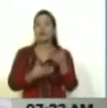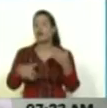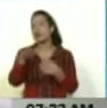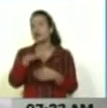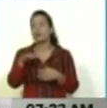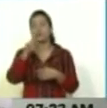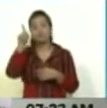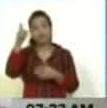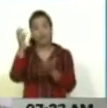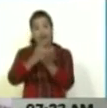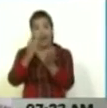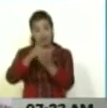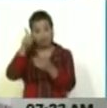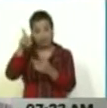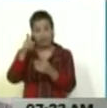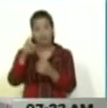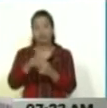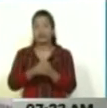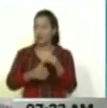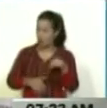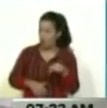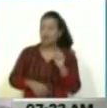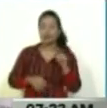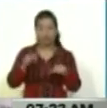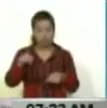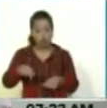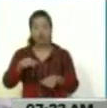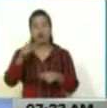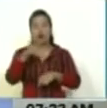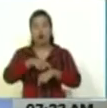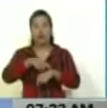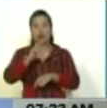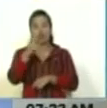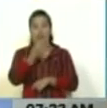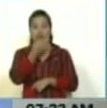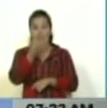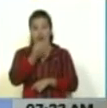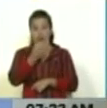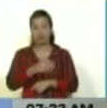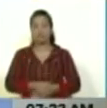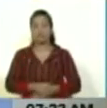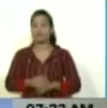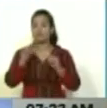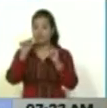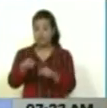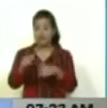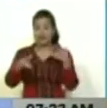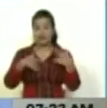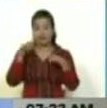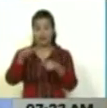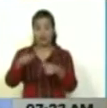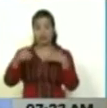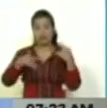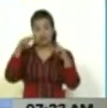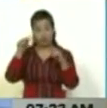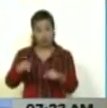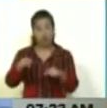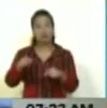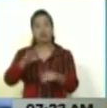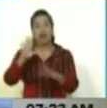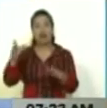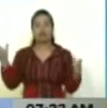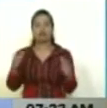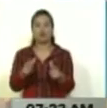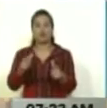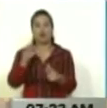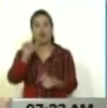Maneiro, en Catia, en los Flores de Catia. Eso es el día de hoy. El día de hoy, a partir de las 2 de la tarde. Y en ese acto, en ese evento, en donde van a estar las brigadas